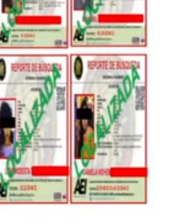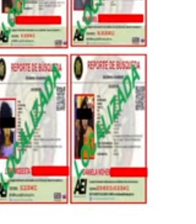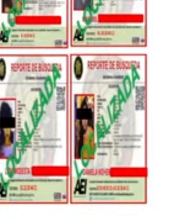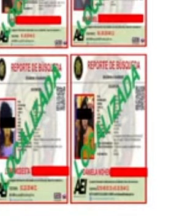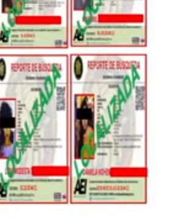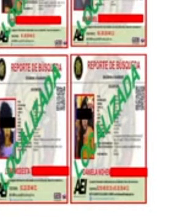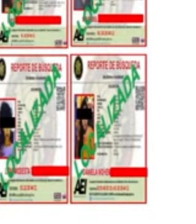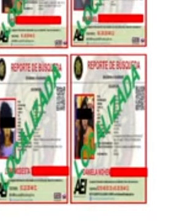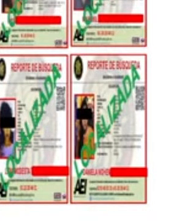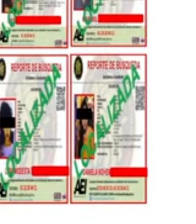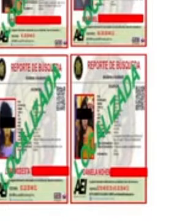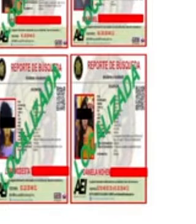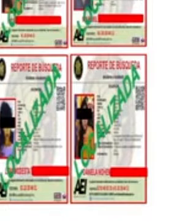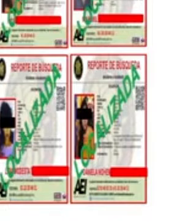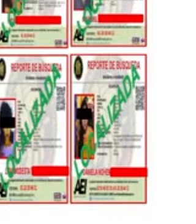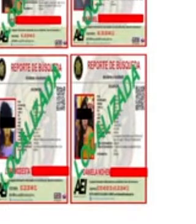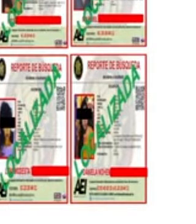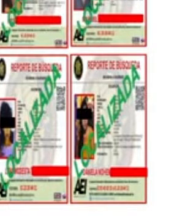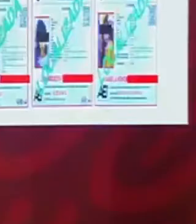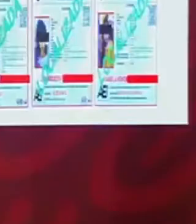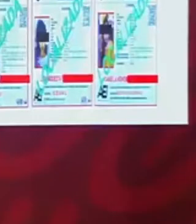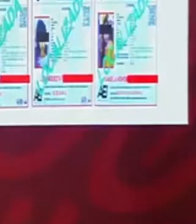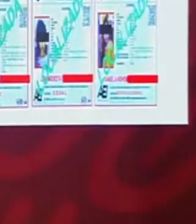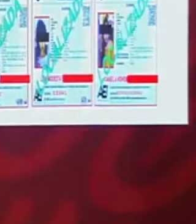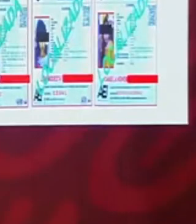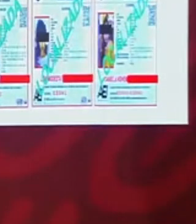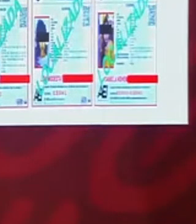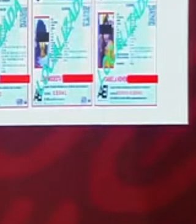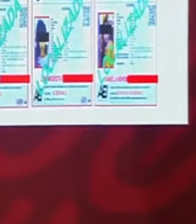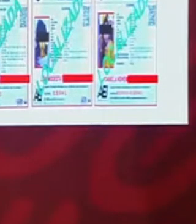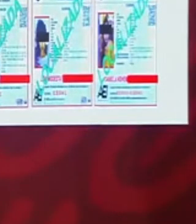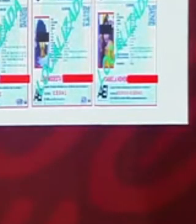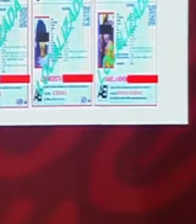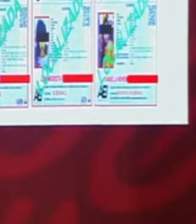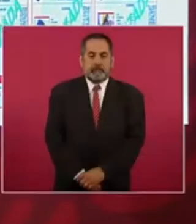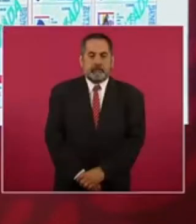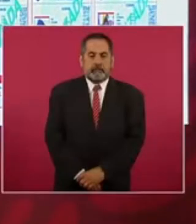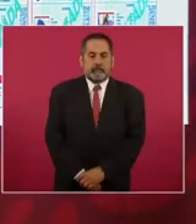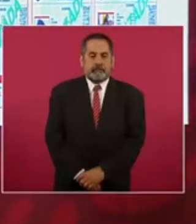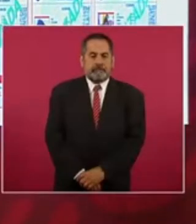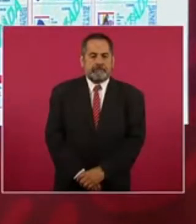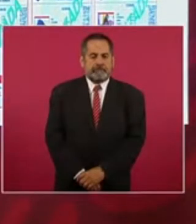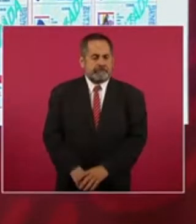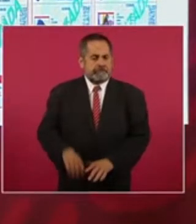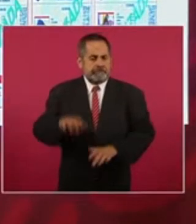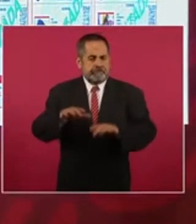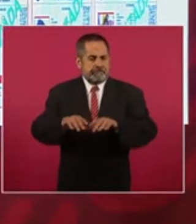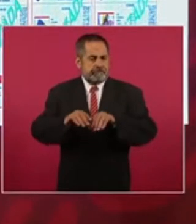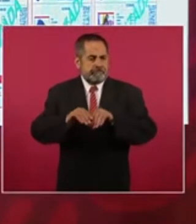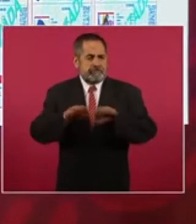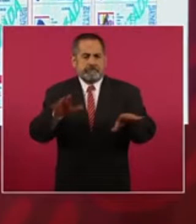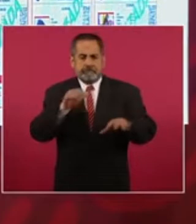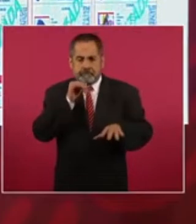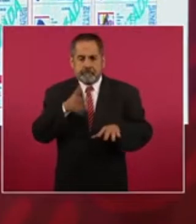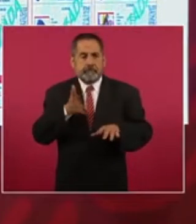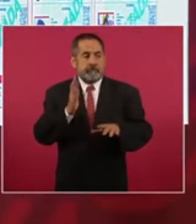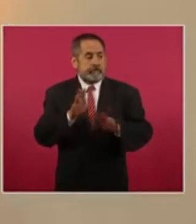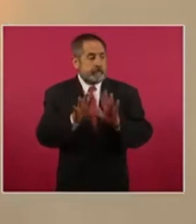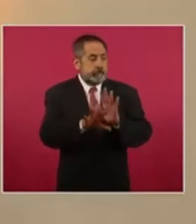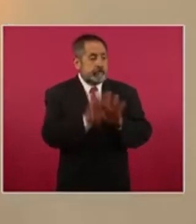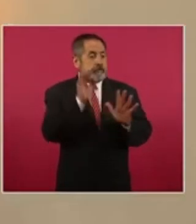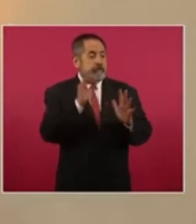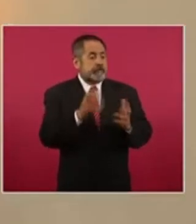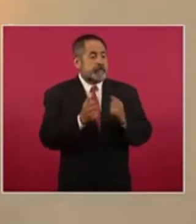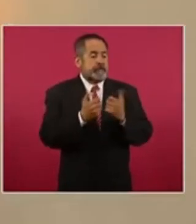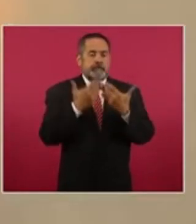emiten las boletas de alerta, pero a veces no se da conocimiento que las personas ya fueron localizadas